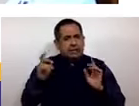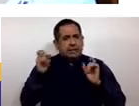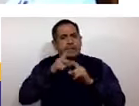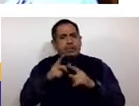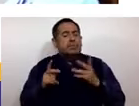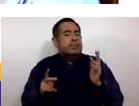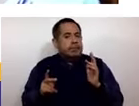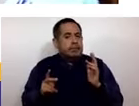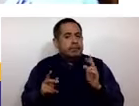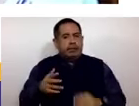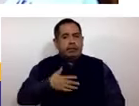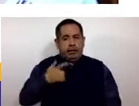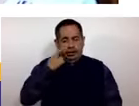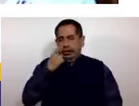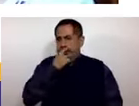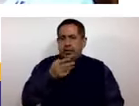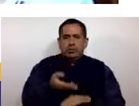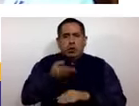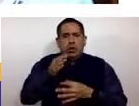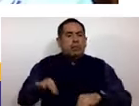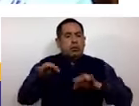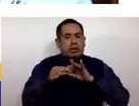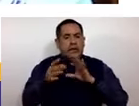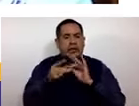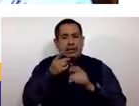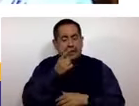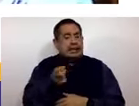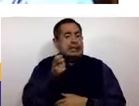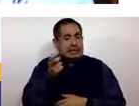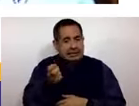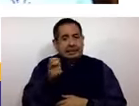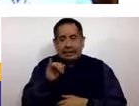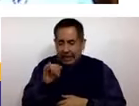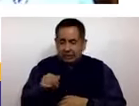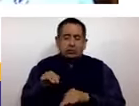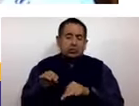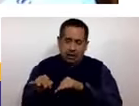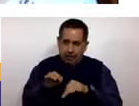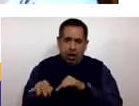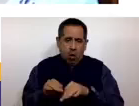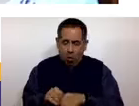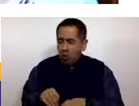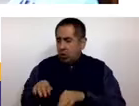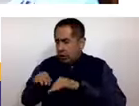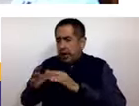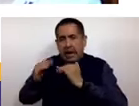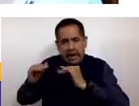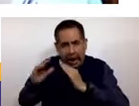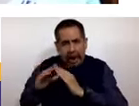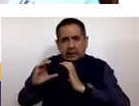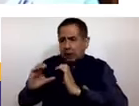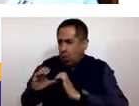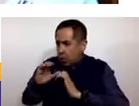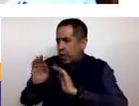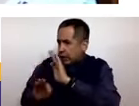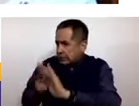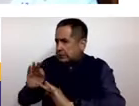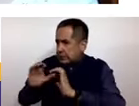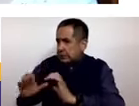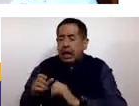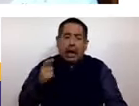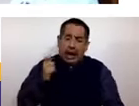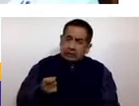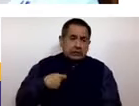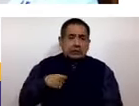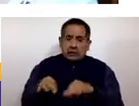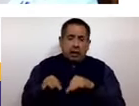a mí sí me parece muy importante comenzar por decir es un trabajo, y esta cuestión de la compensación creo que también es un nombre